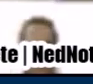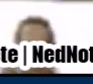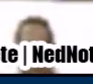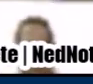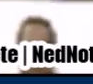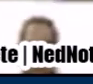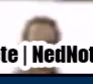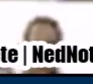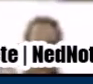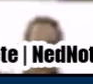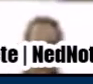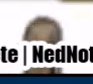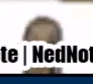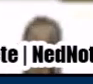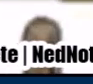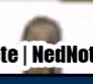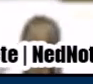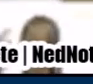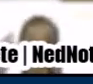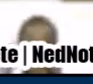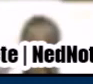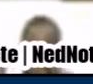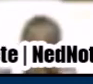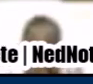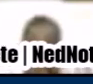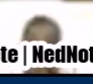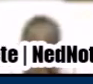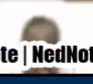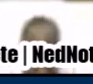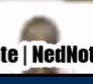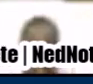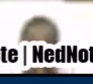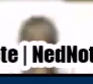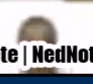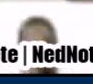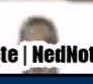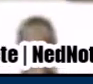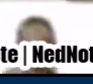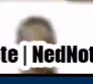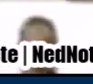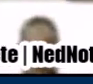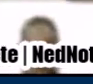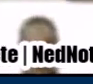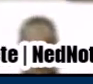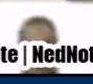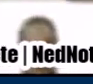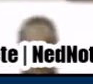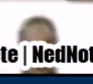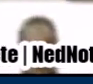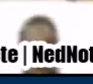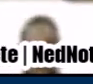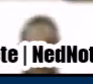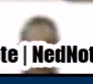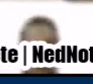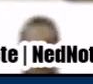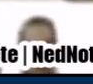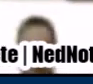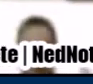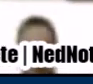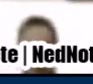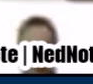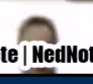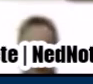un país más nos reconoce en nuestra lucha. No como presidente encargado de la lucha de todo un país, de Venezuela, en definitiva. Ya